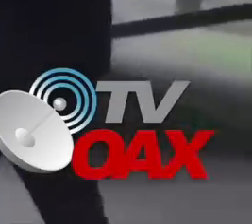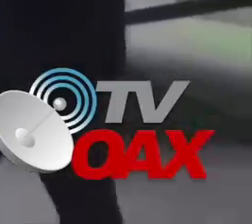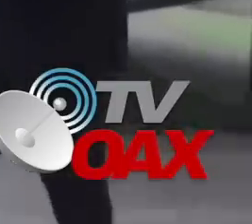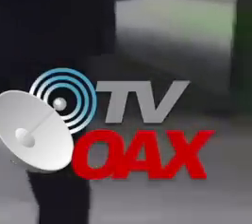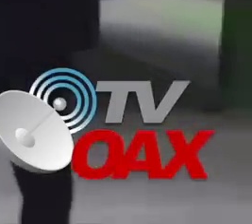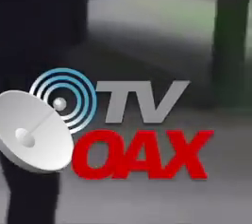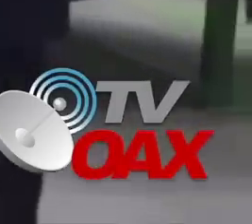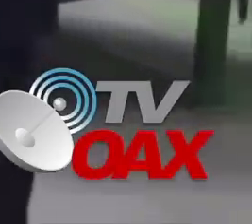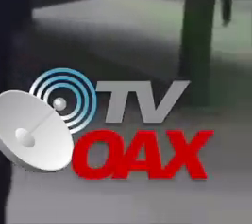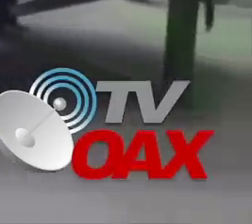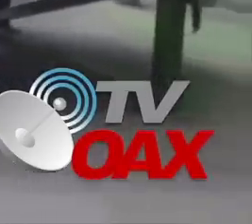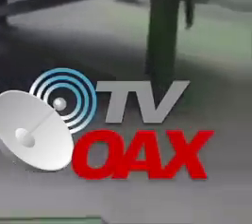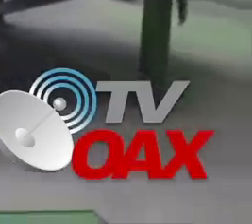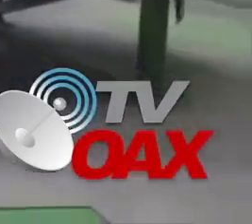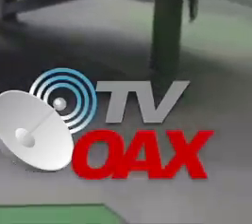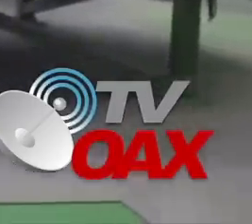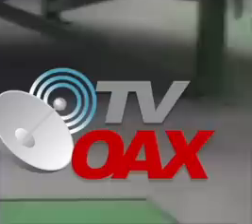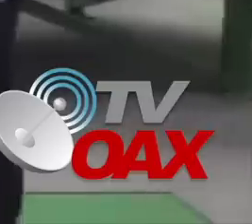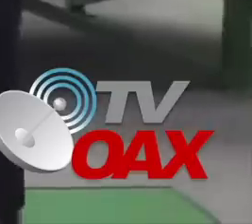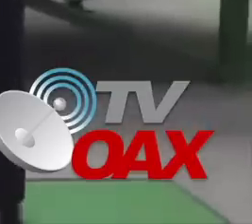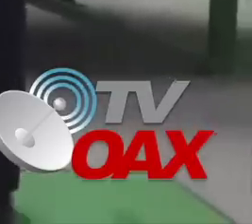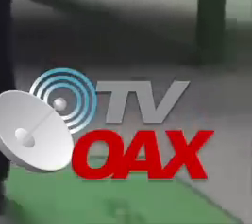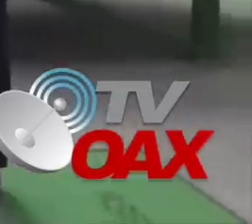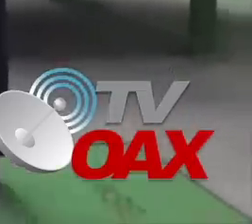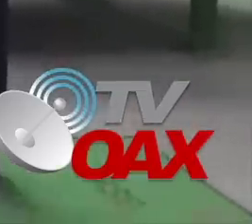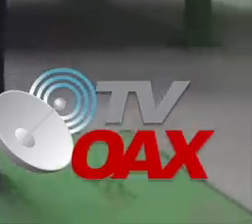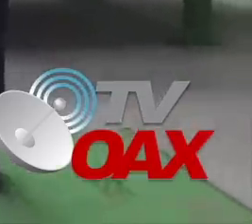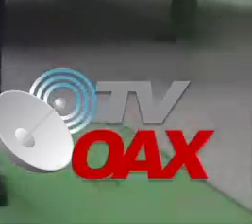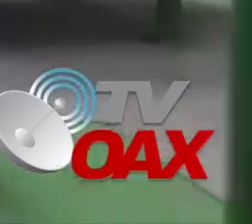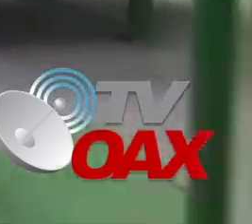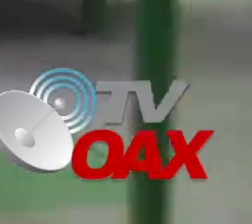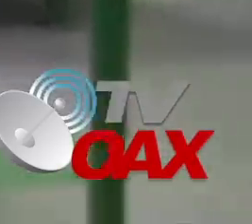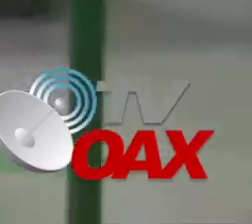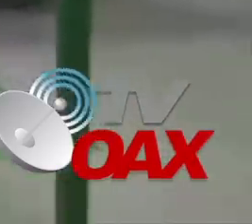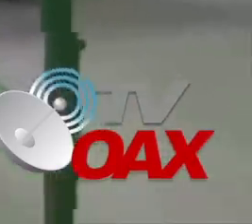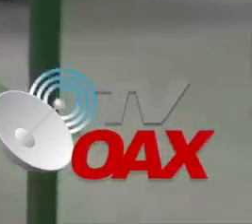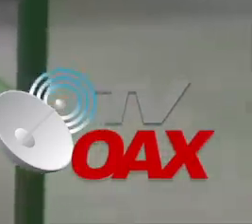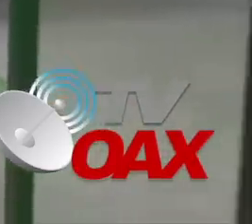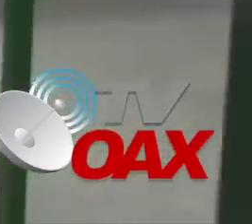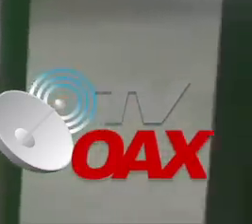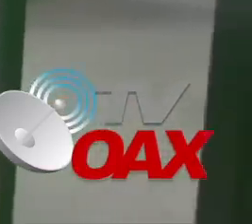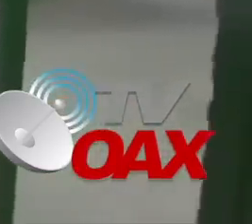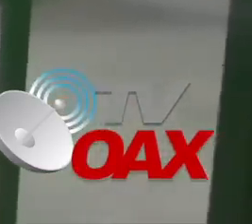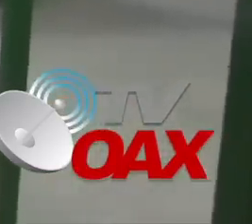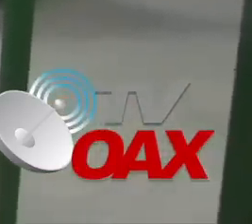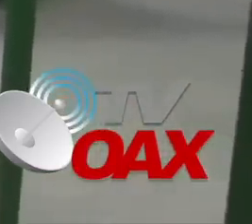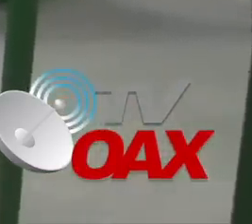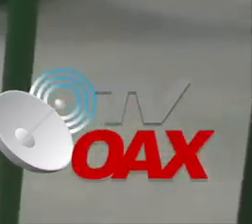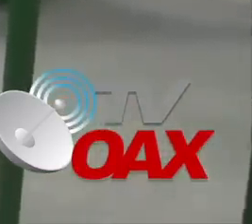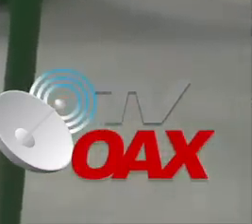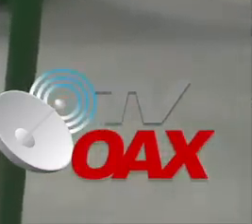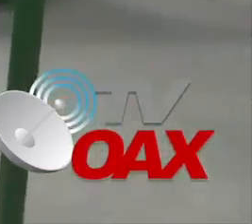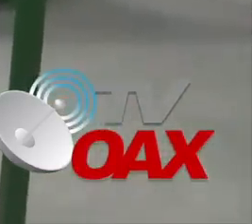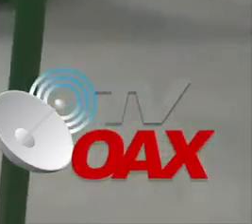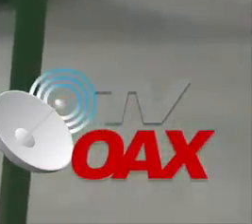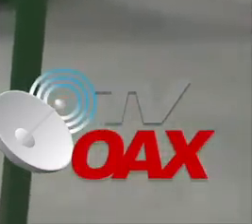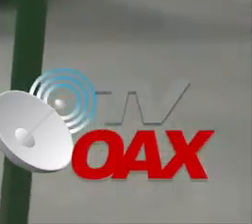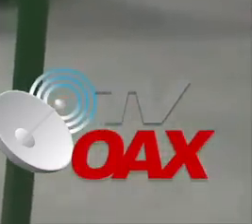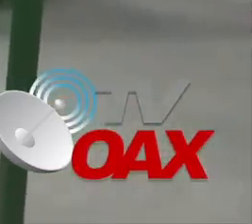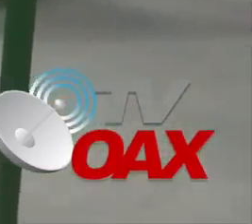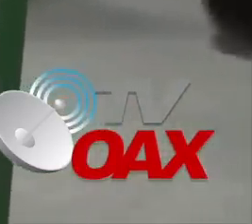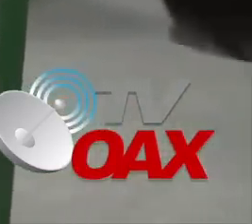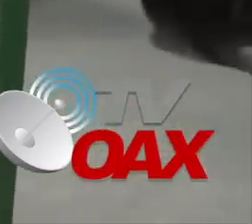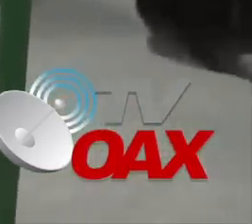Al recorrido de la planta acudió el embajador de Estados Unidos en México, Kim Salazar, quien